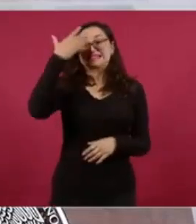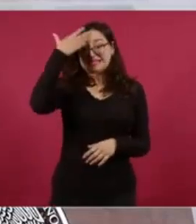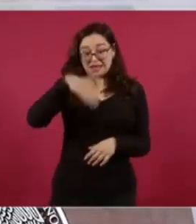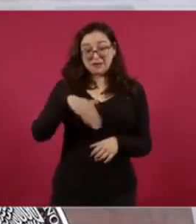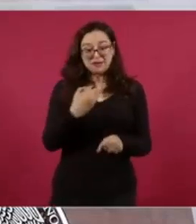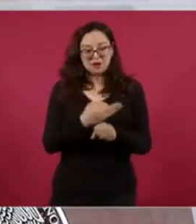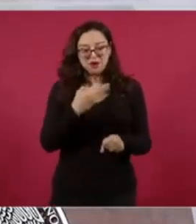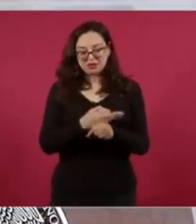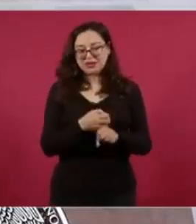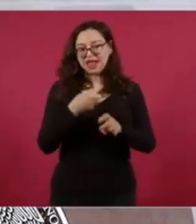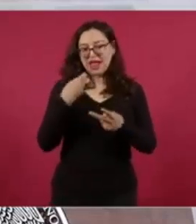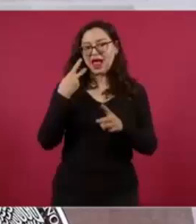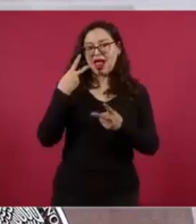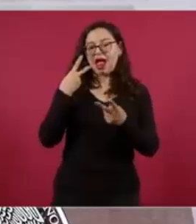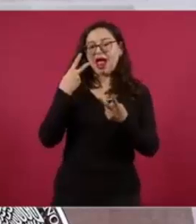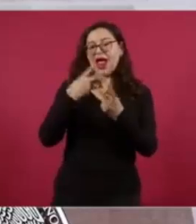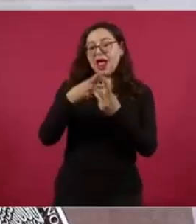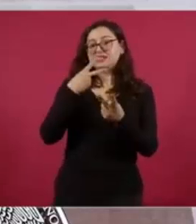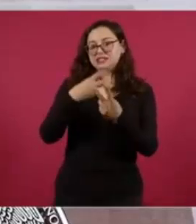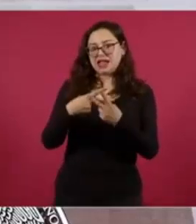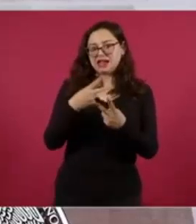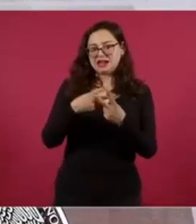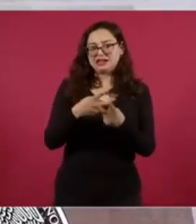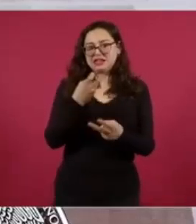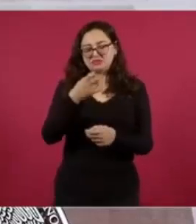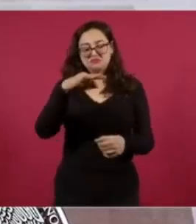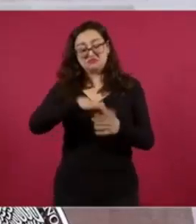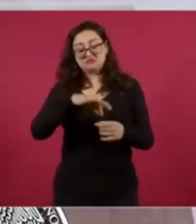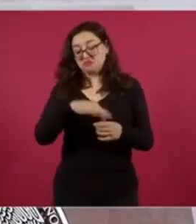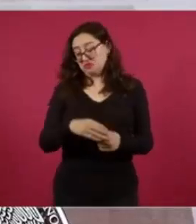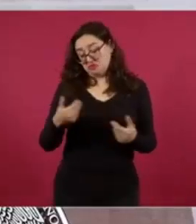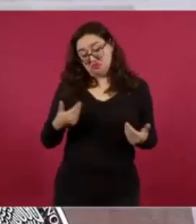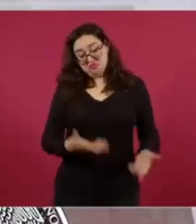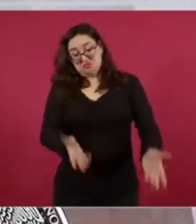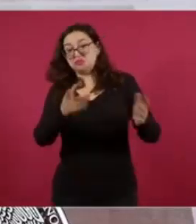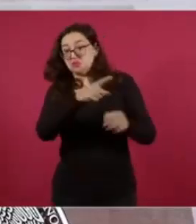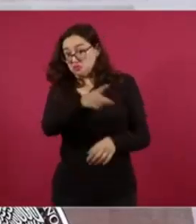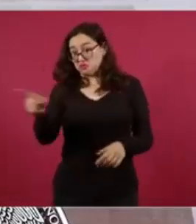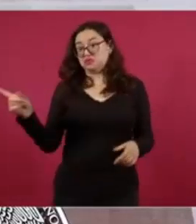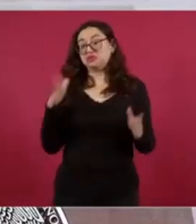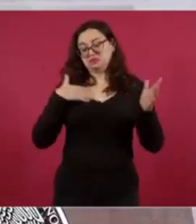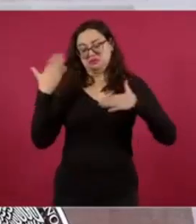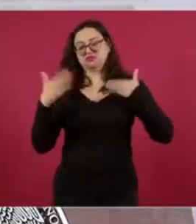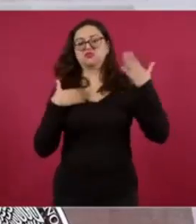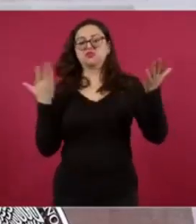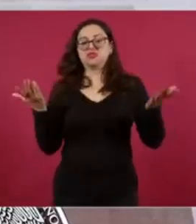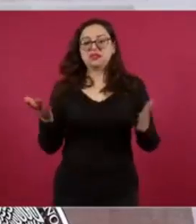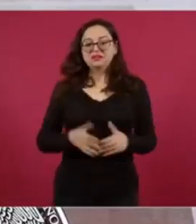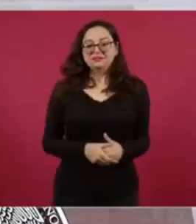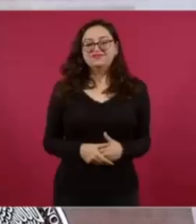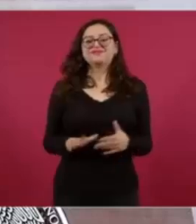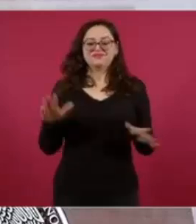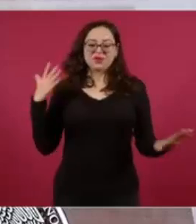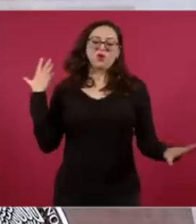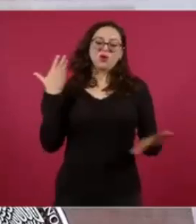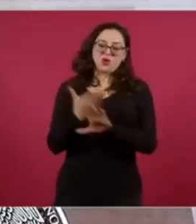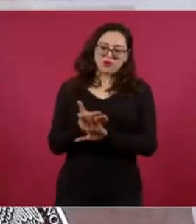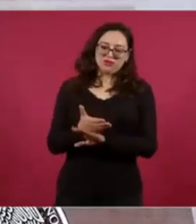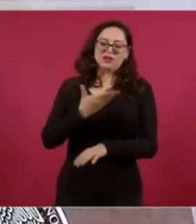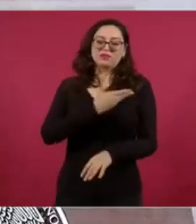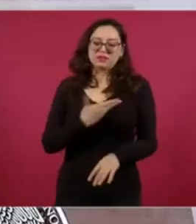la oposición para desacreditar tanto a la presidenta electa como al